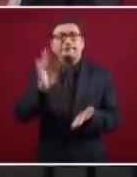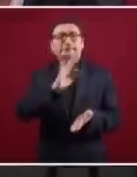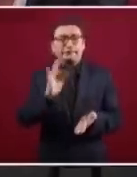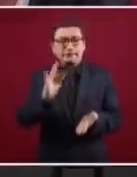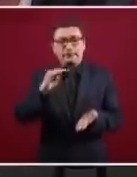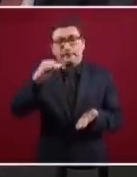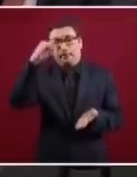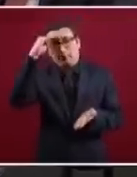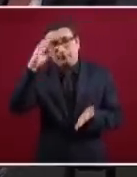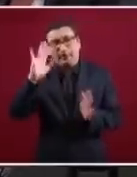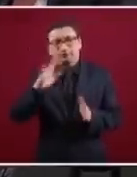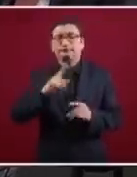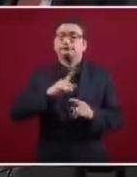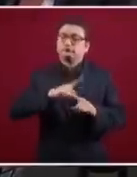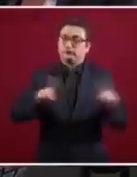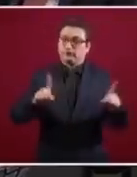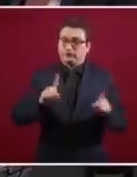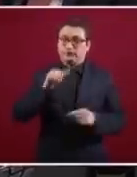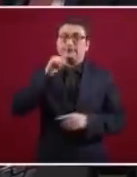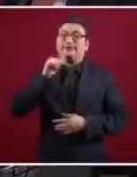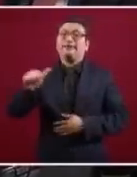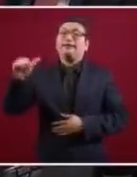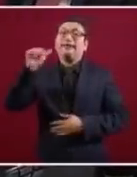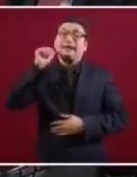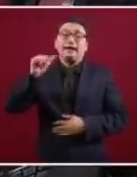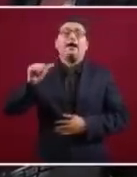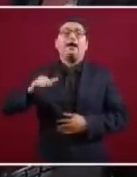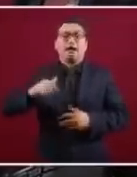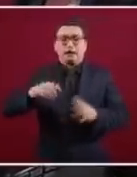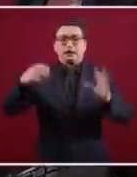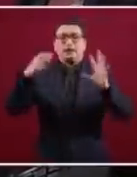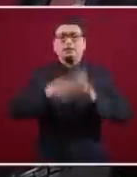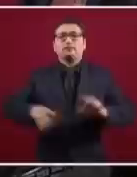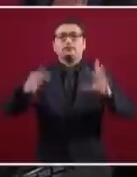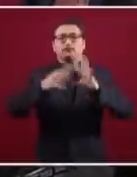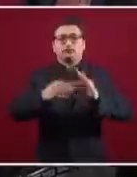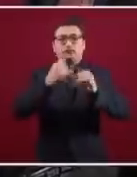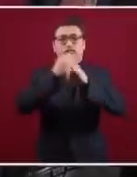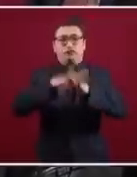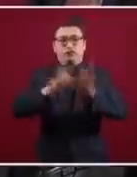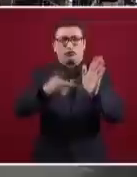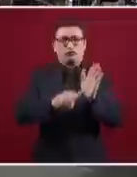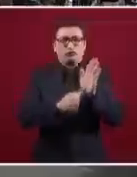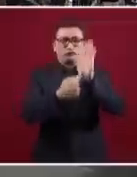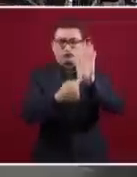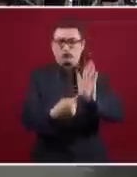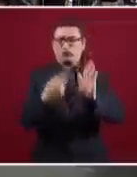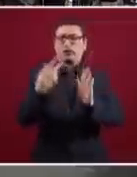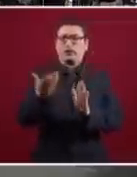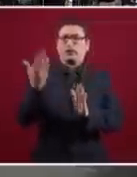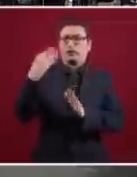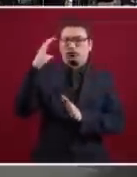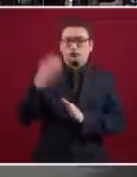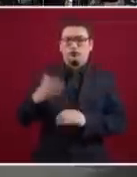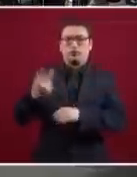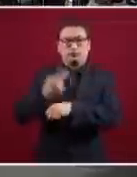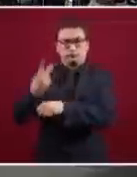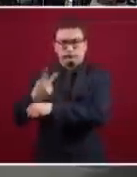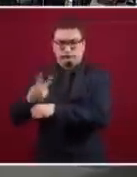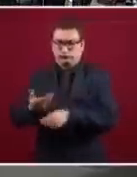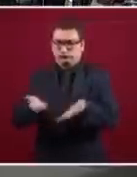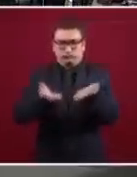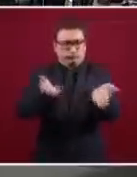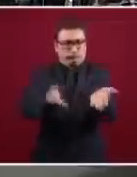lo que se dio a conocer allí fue lo que sucedió y esa es la información que tenemos acerca de lo de